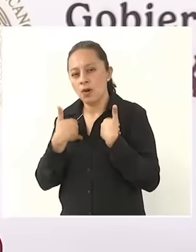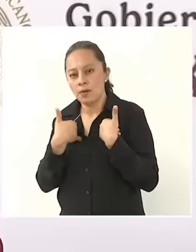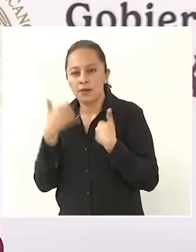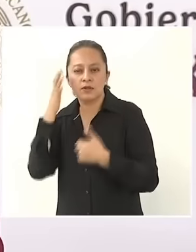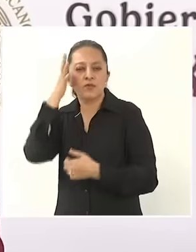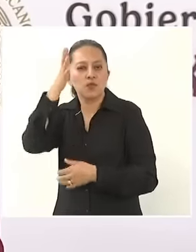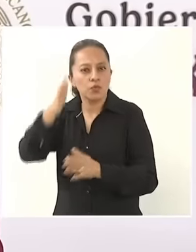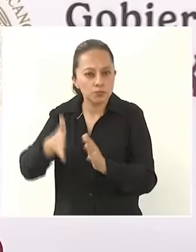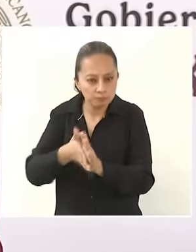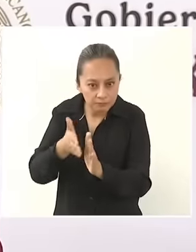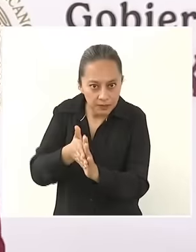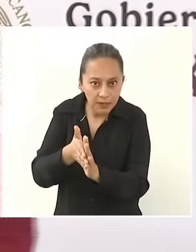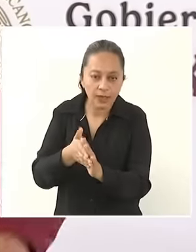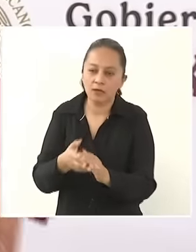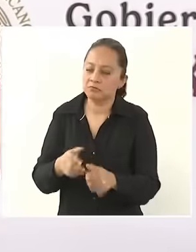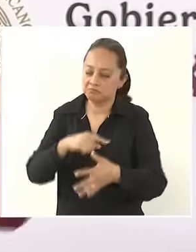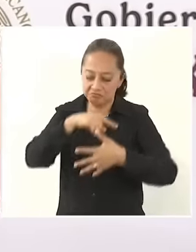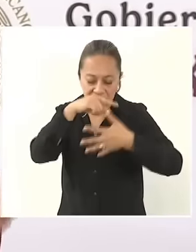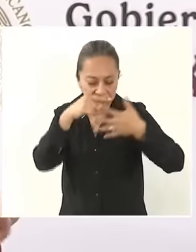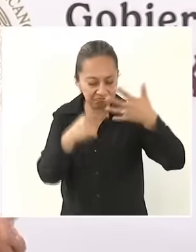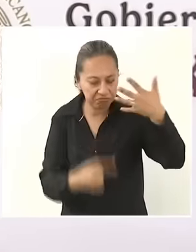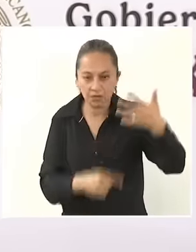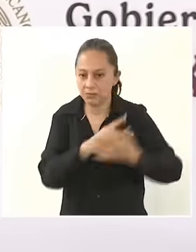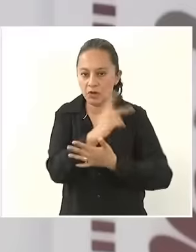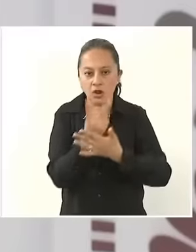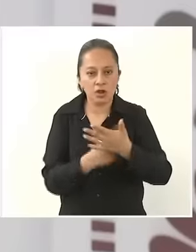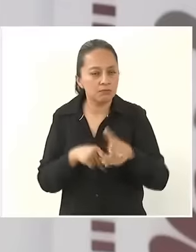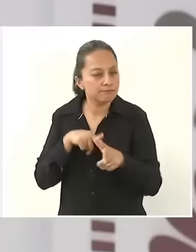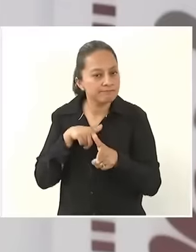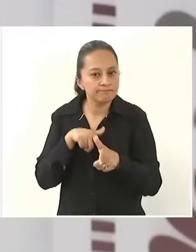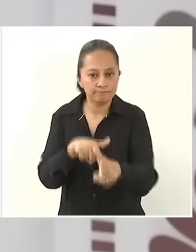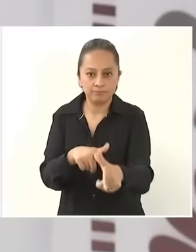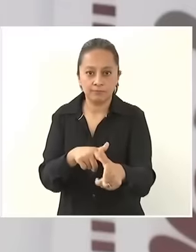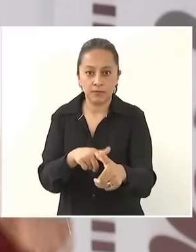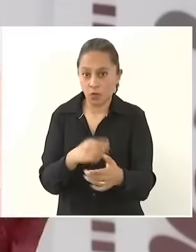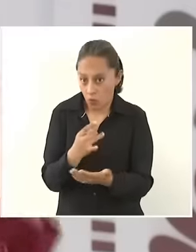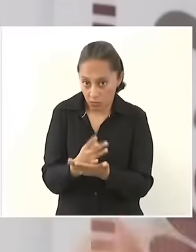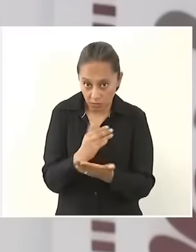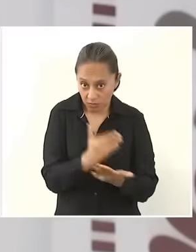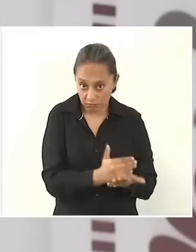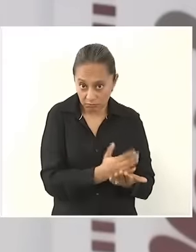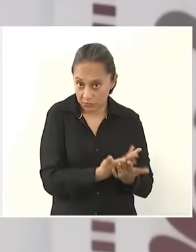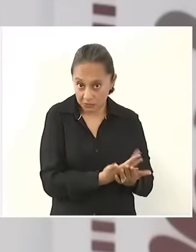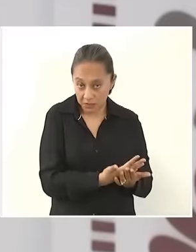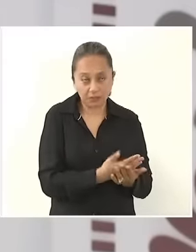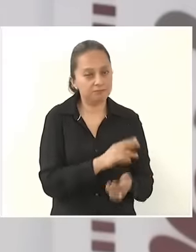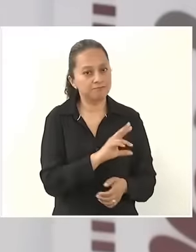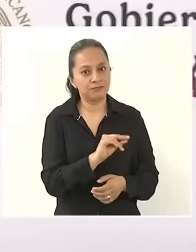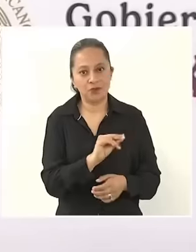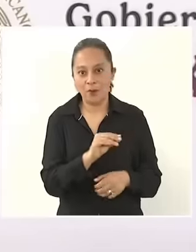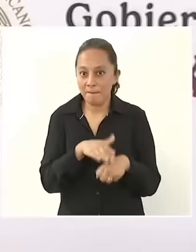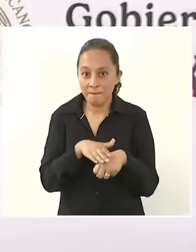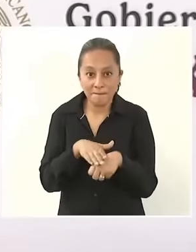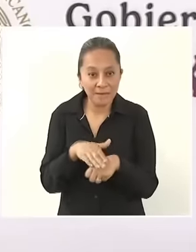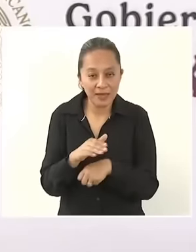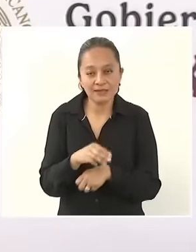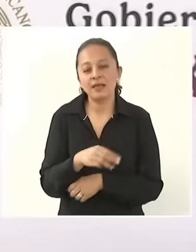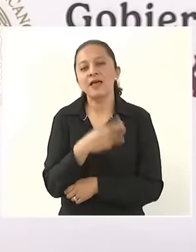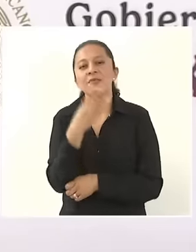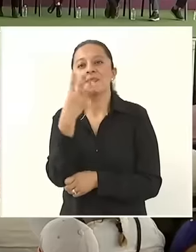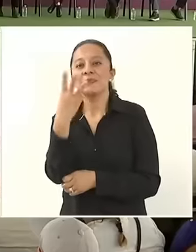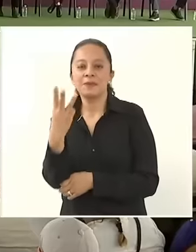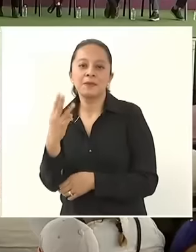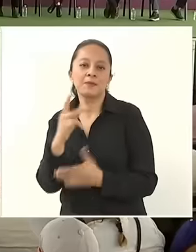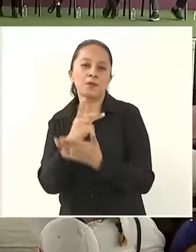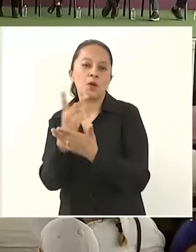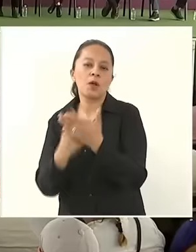se van a mantener. Pero no nos vamos a quedar ahí. Vamos por más. Tres programas